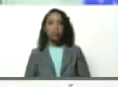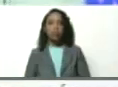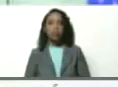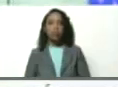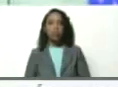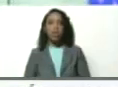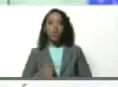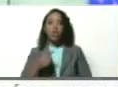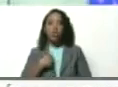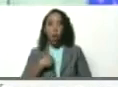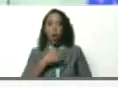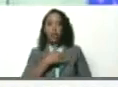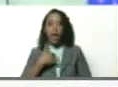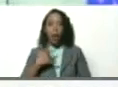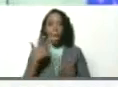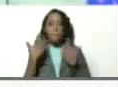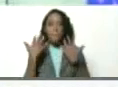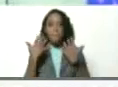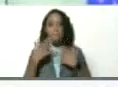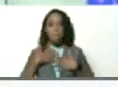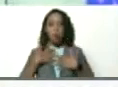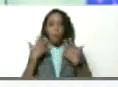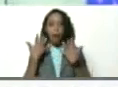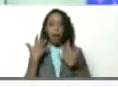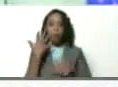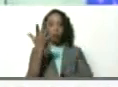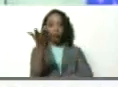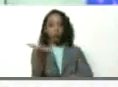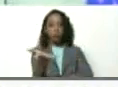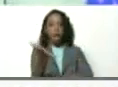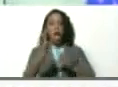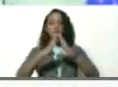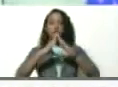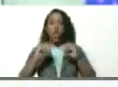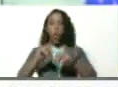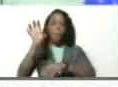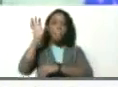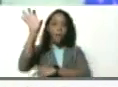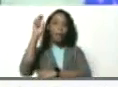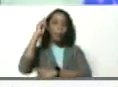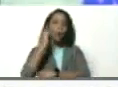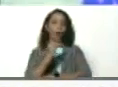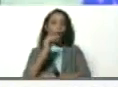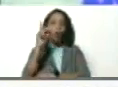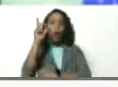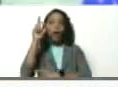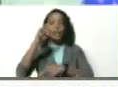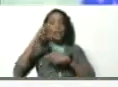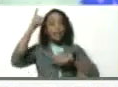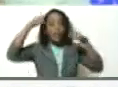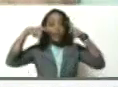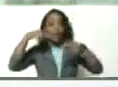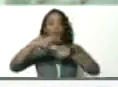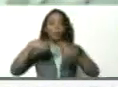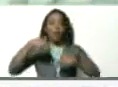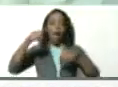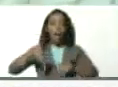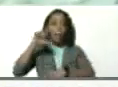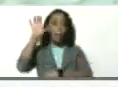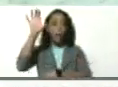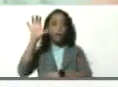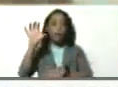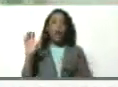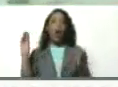yo le tiendo mi mano a todos los patriotas bolivarianos chavistas y revolucionarios del país para que